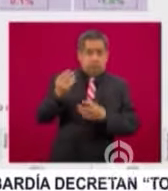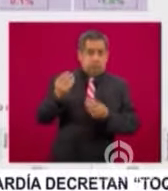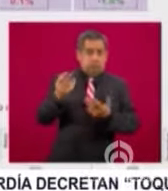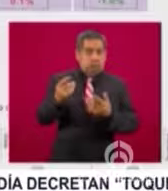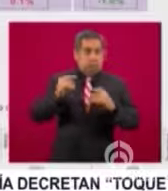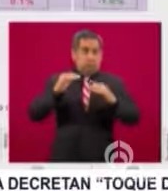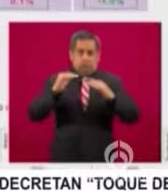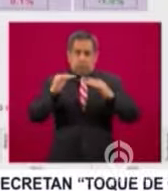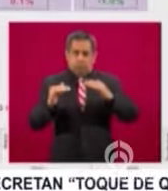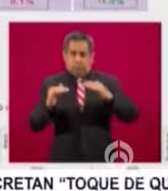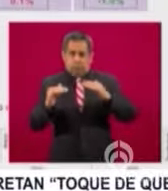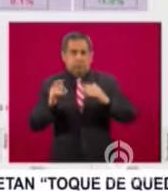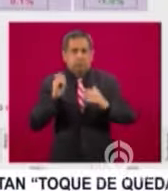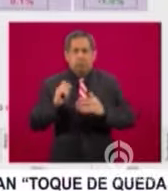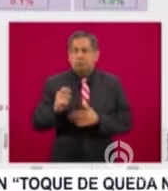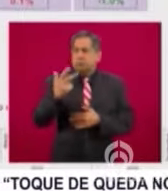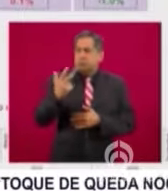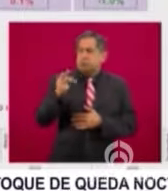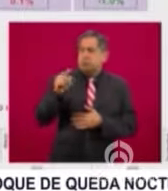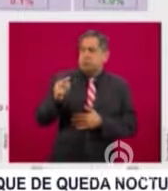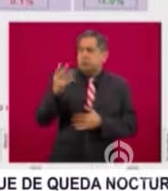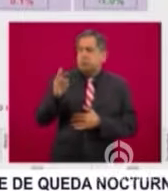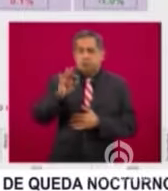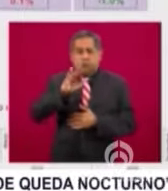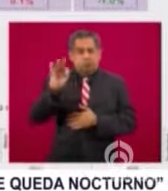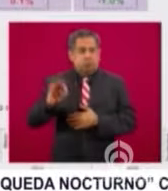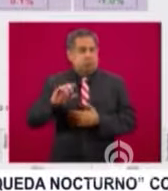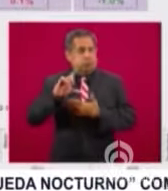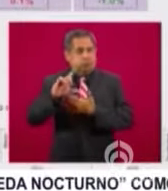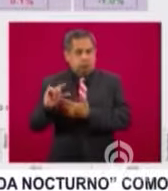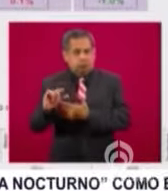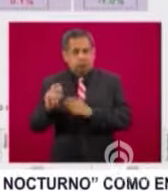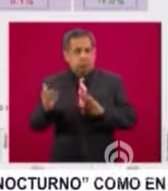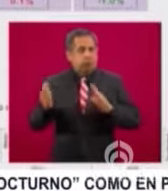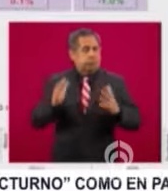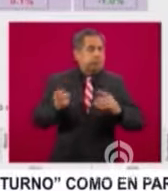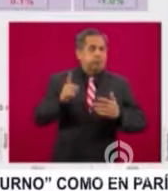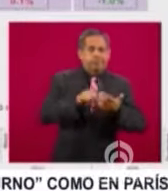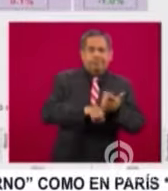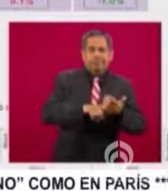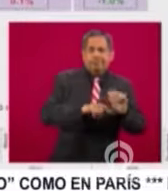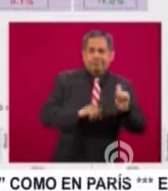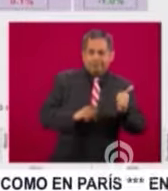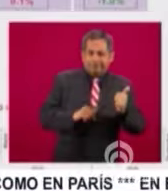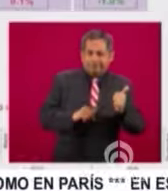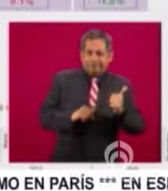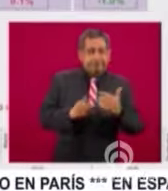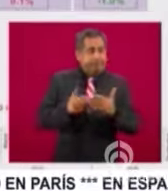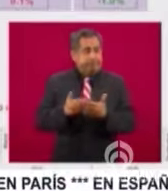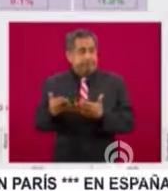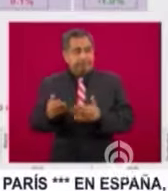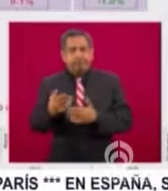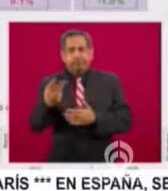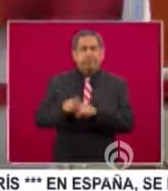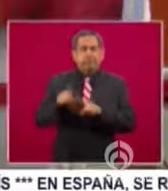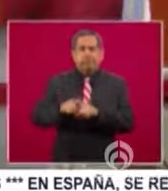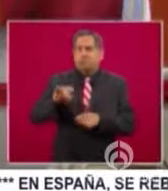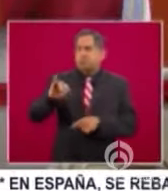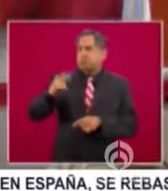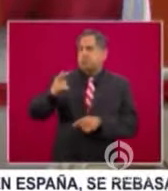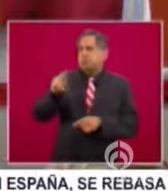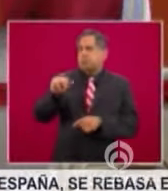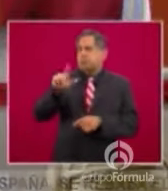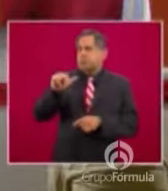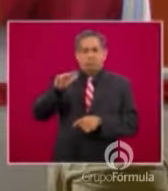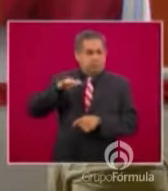lo importante es que el investigador, el estudiante de medicina,